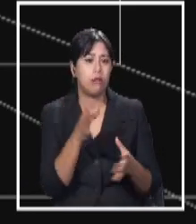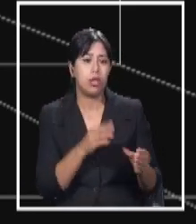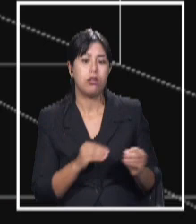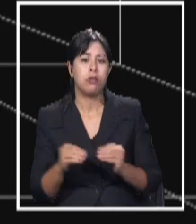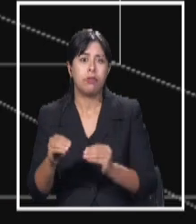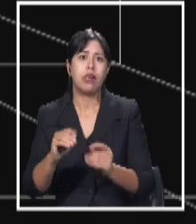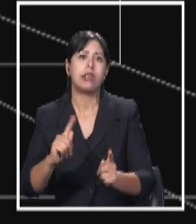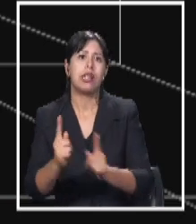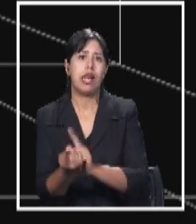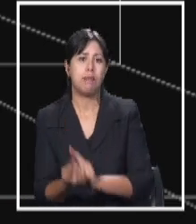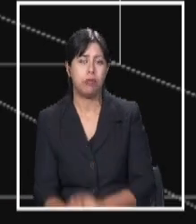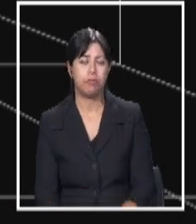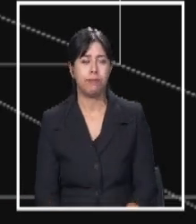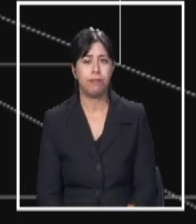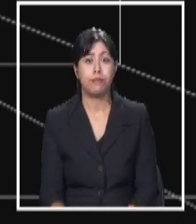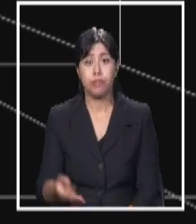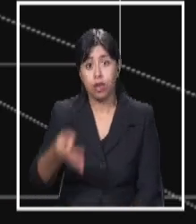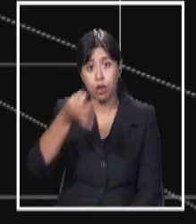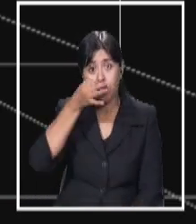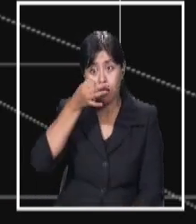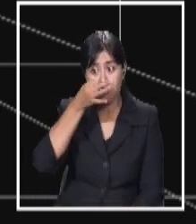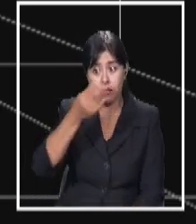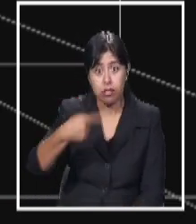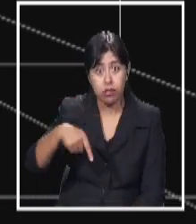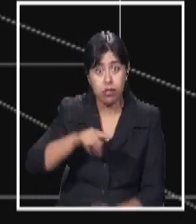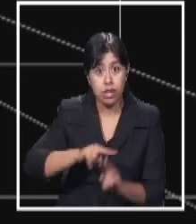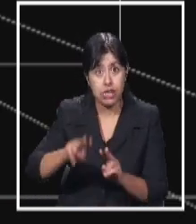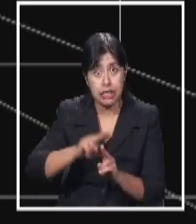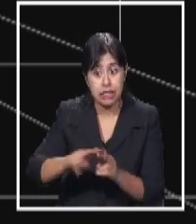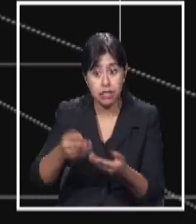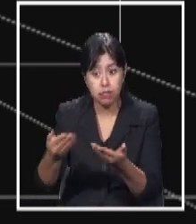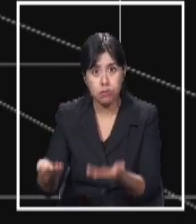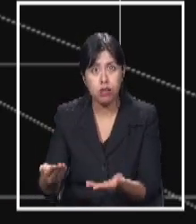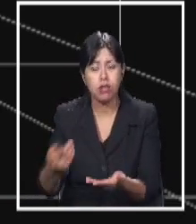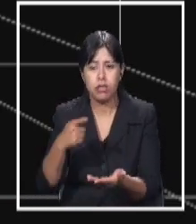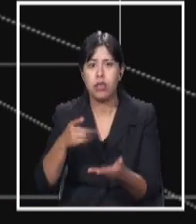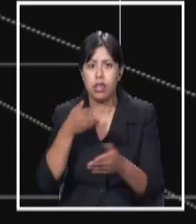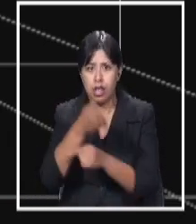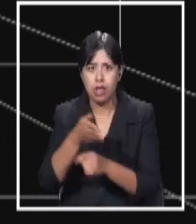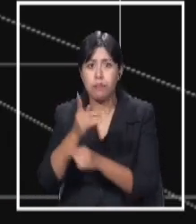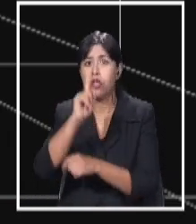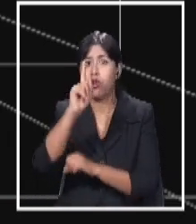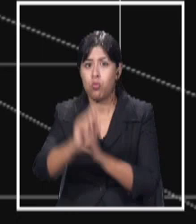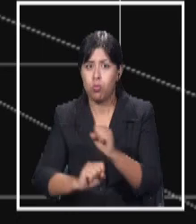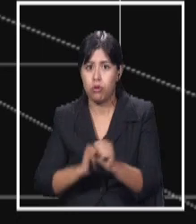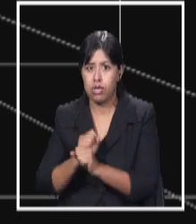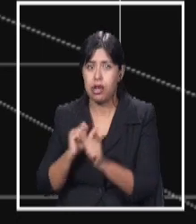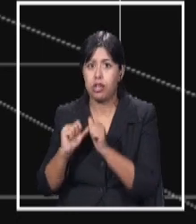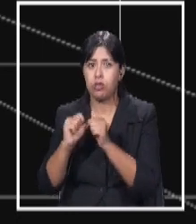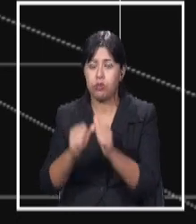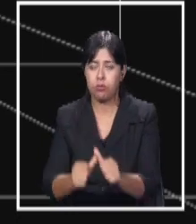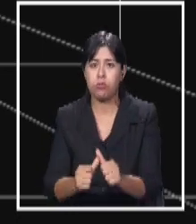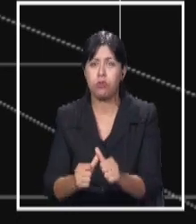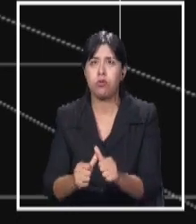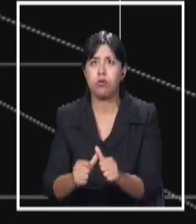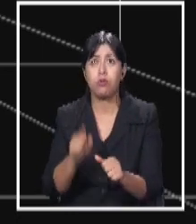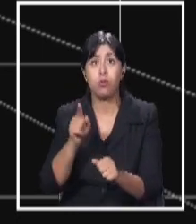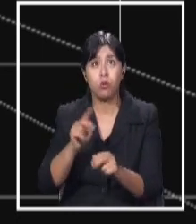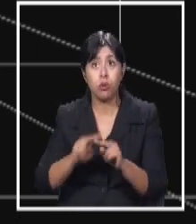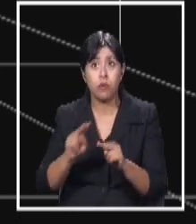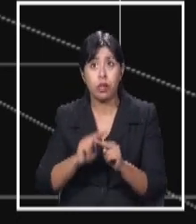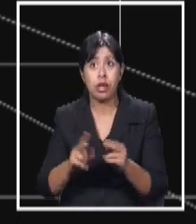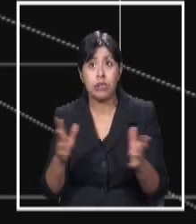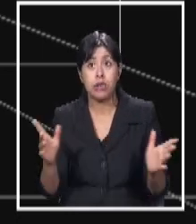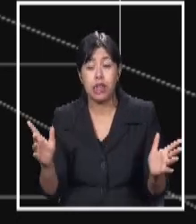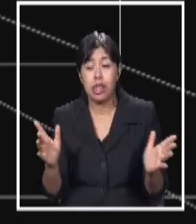movilizan el cambio. Y lo que observamos es que cuando uno hace eso, efectivamente, este es un tratamiento que dura 1 año, con múltiples componentes. Cuando uno lo